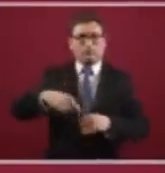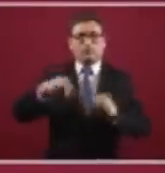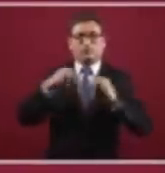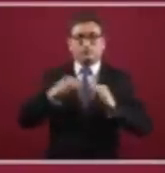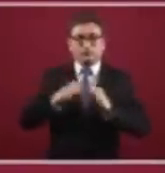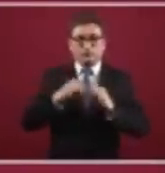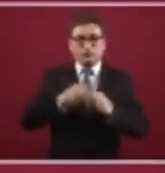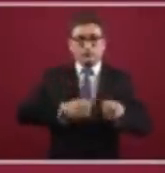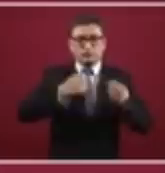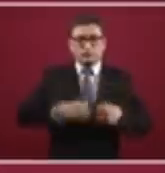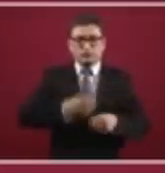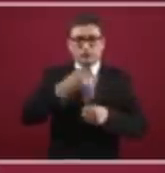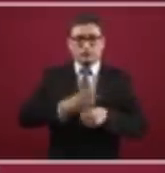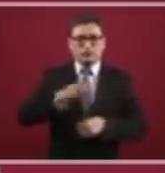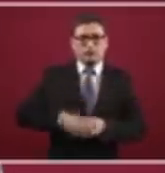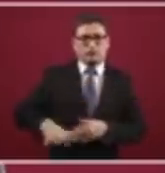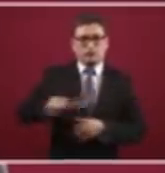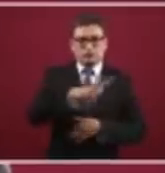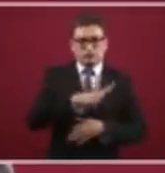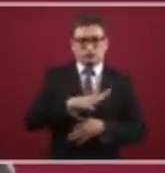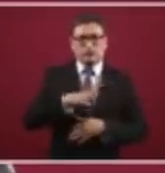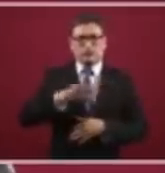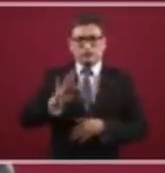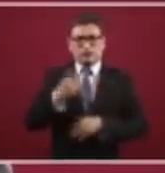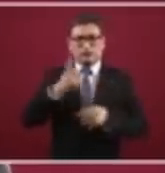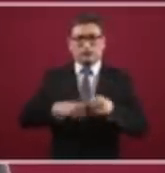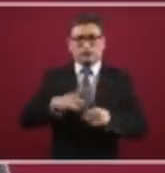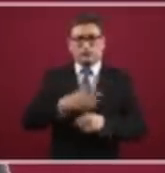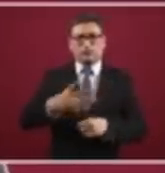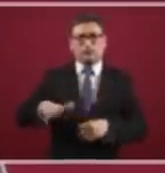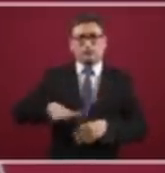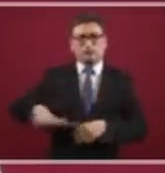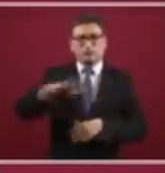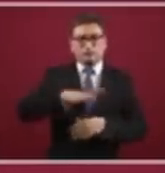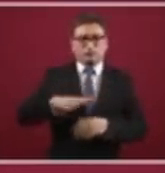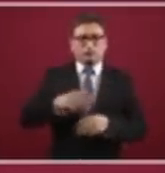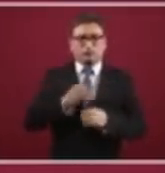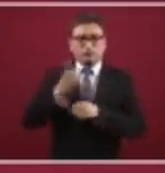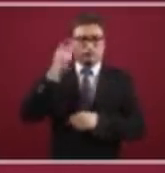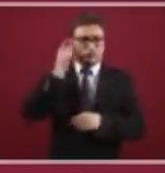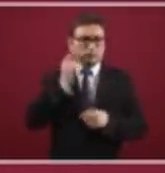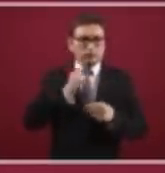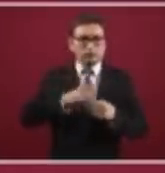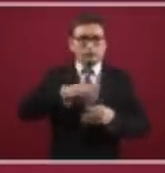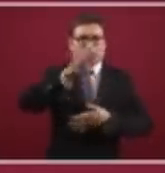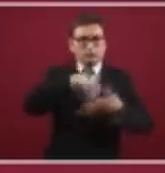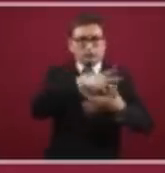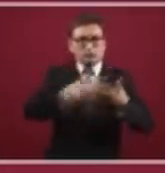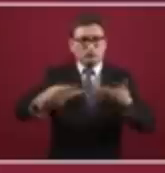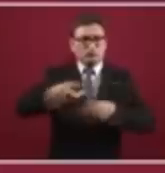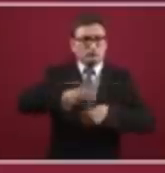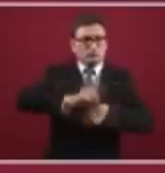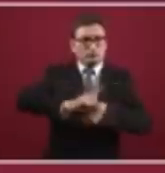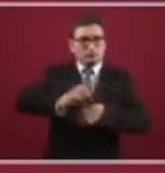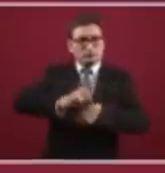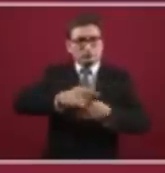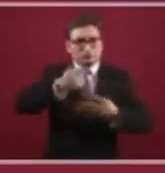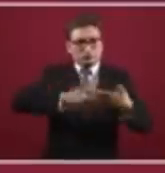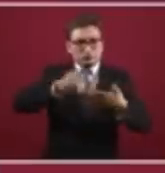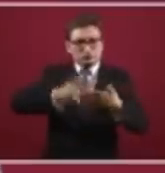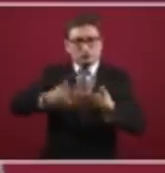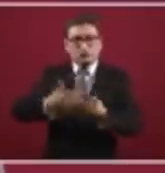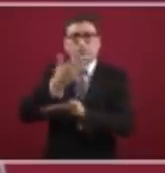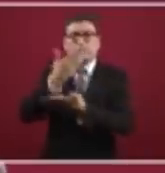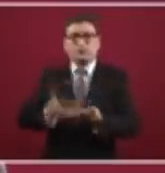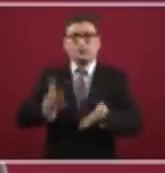seguridad federales y locales en el estado de guerrero entre sus durante esos días y que ahora no está forman